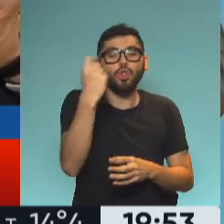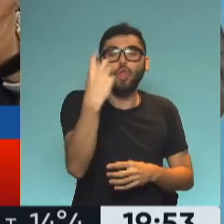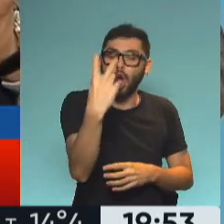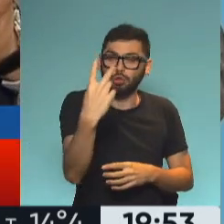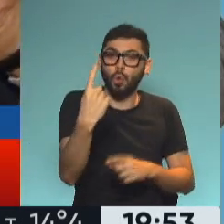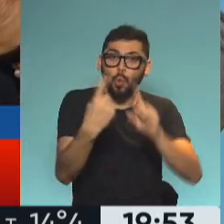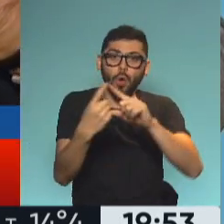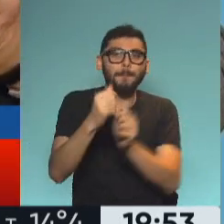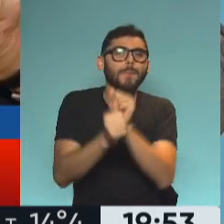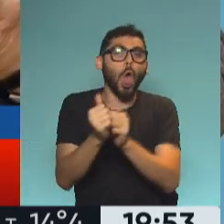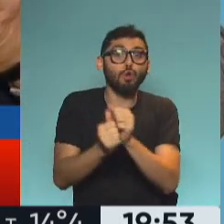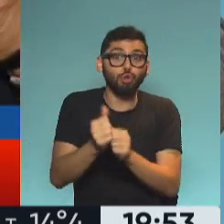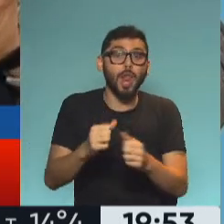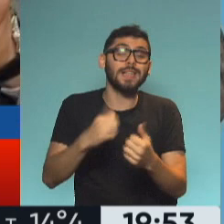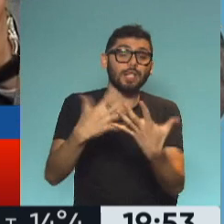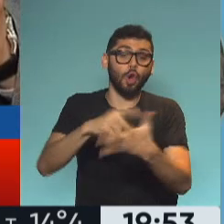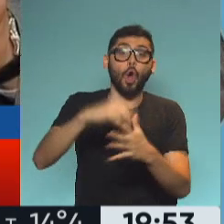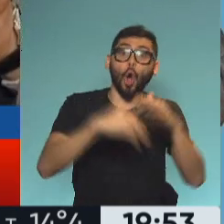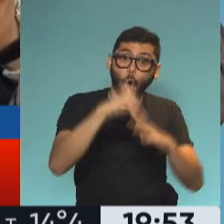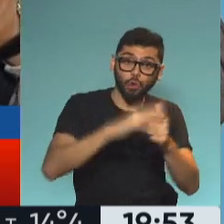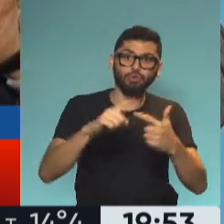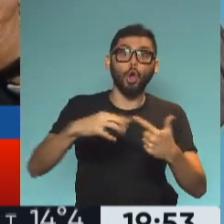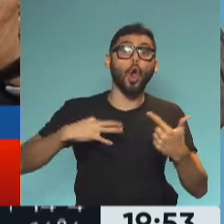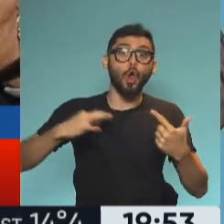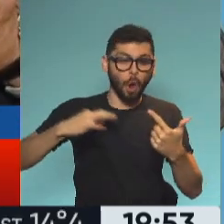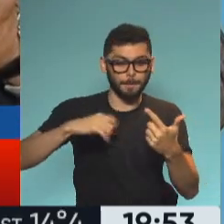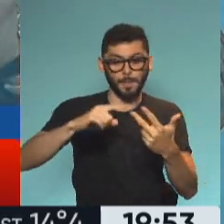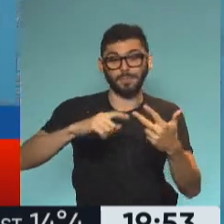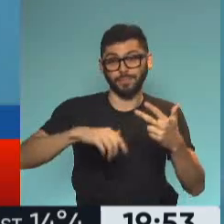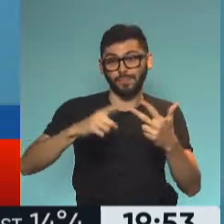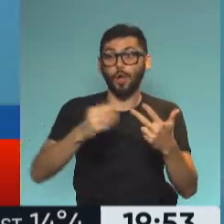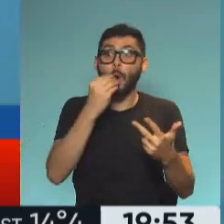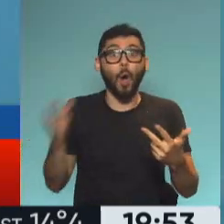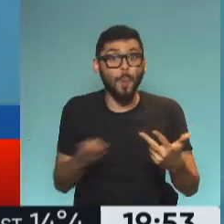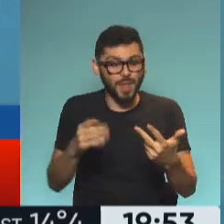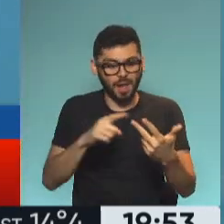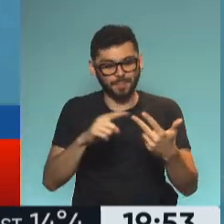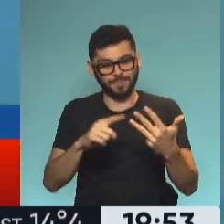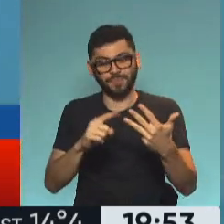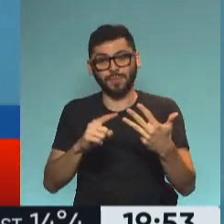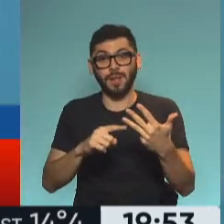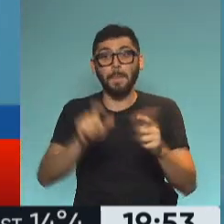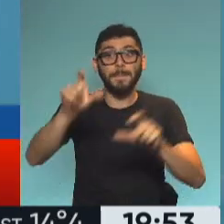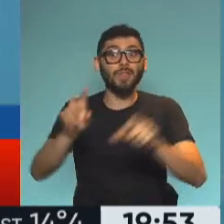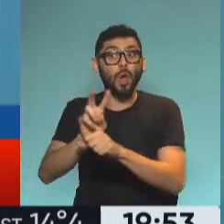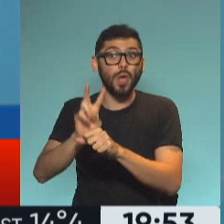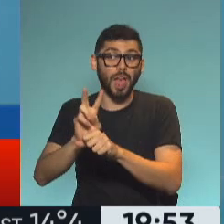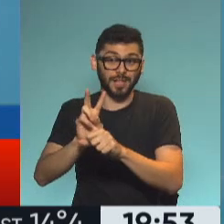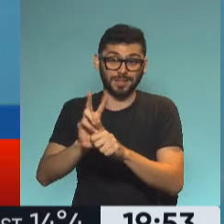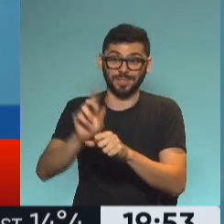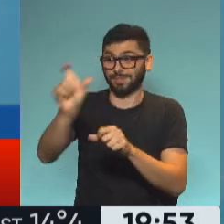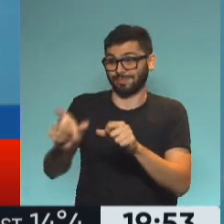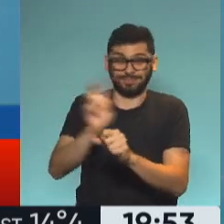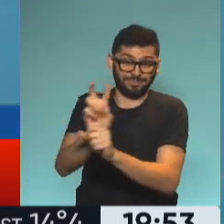5 sectores productivos. ¿Qué pasa con la construcción, con el textil, con la producción de alimentos, con el cuidado de personas, las personas que cuidan personas, y